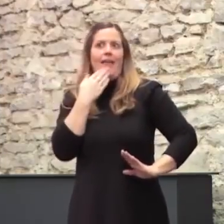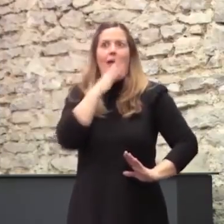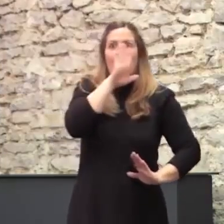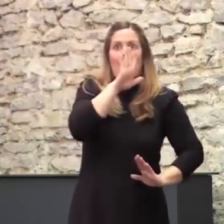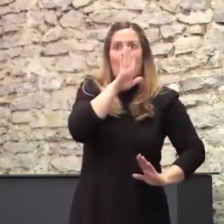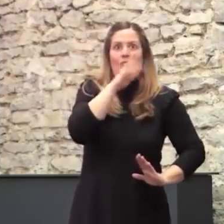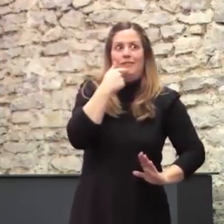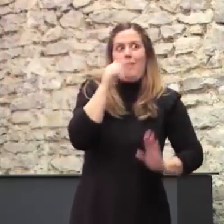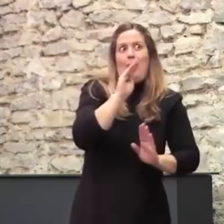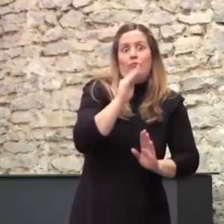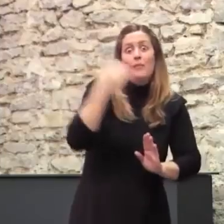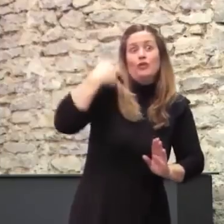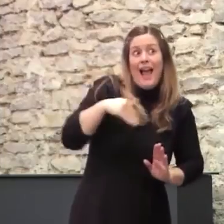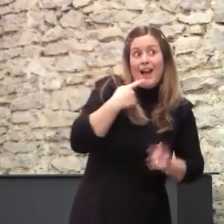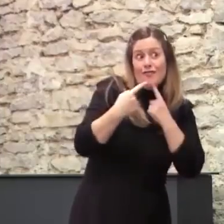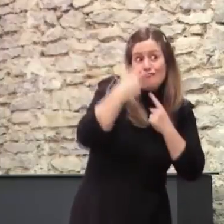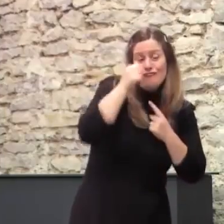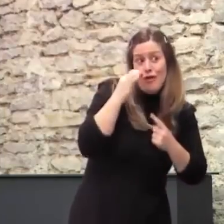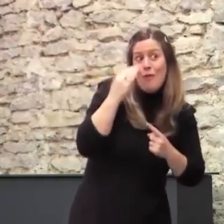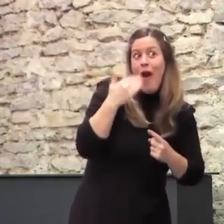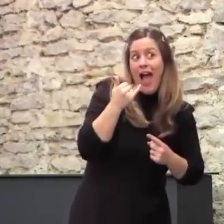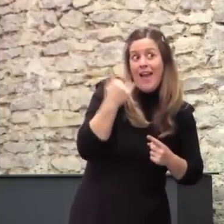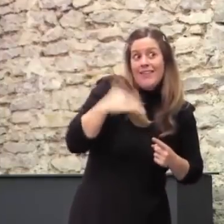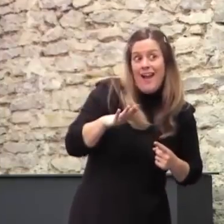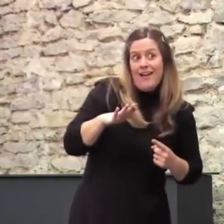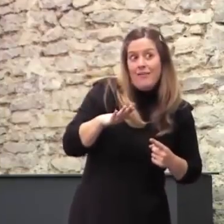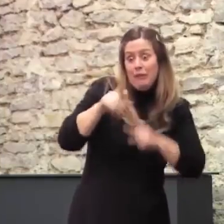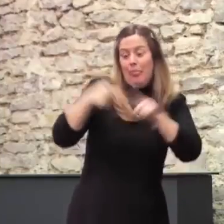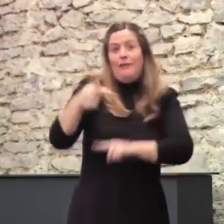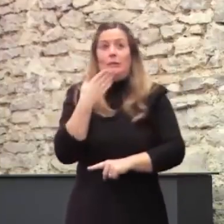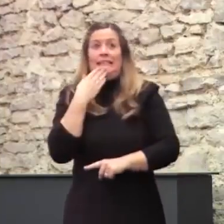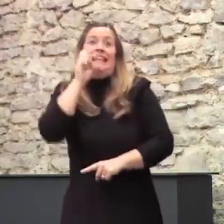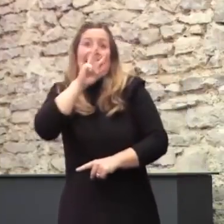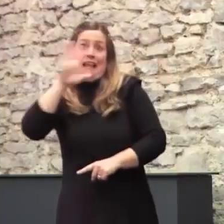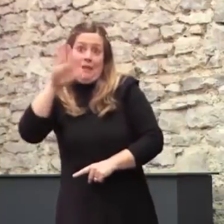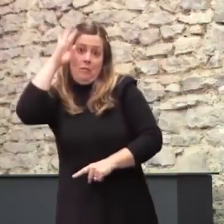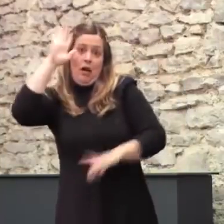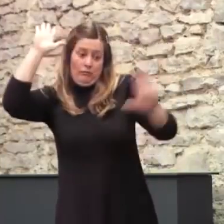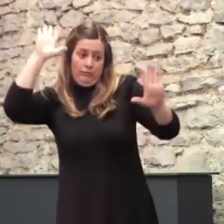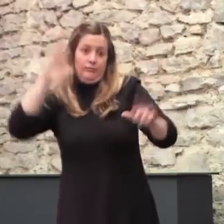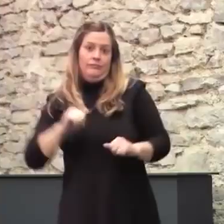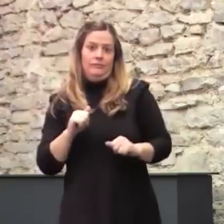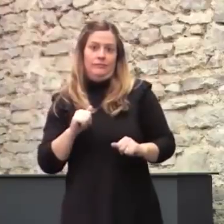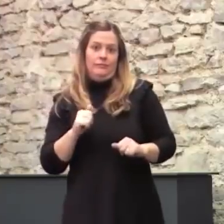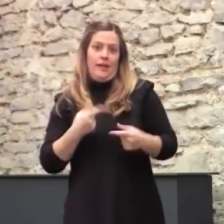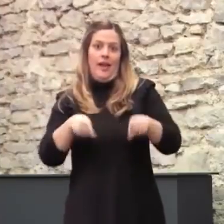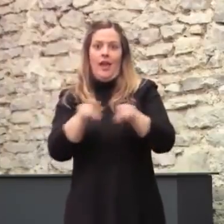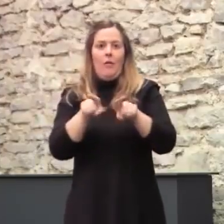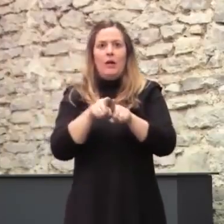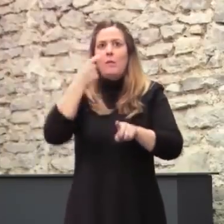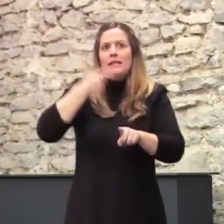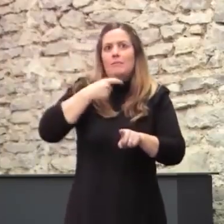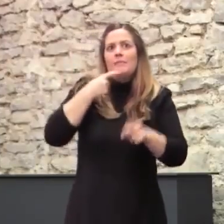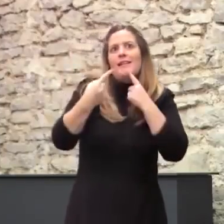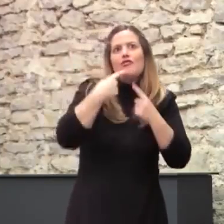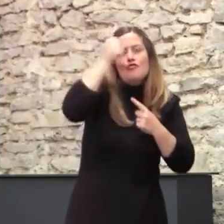pregunta, ¿tienes novio ya? Parece que no, que estamos ahí, vamos, que hay que darse prisa en buscar su novio. Luego el